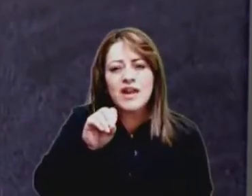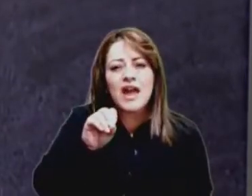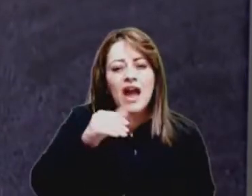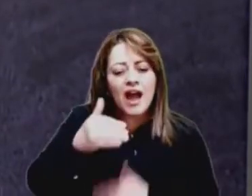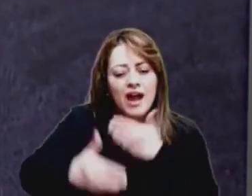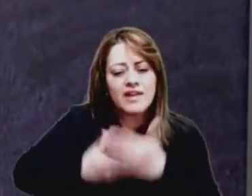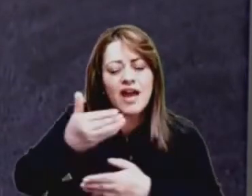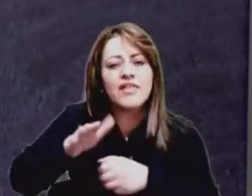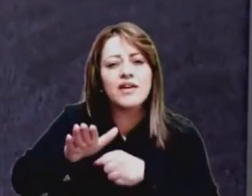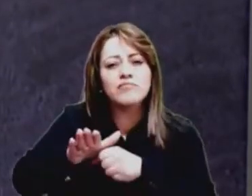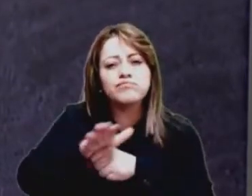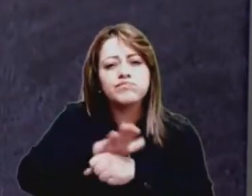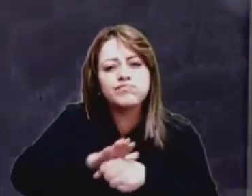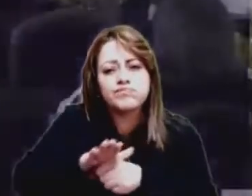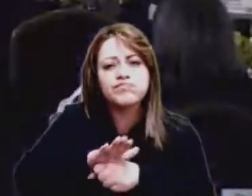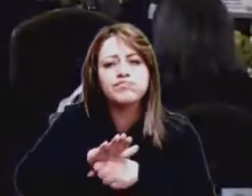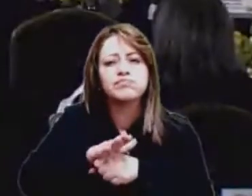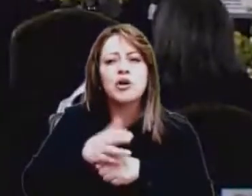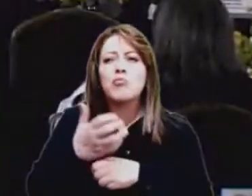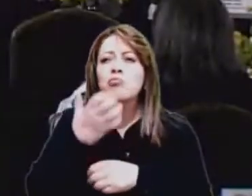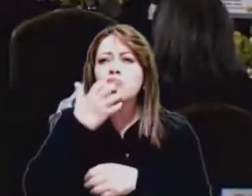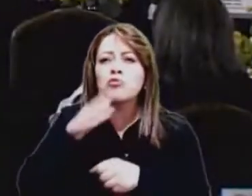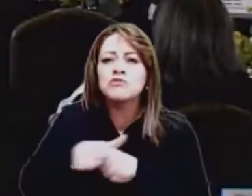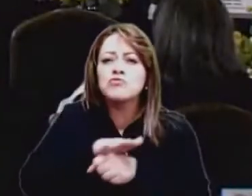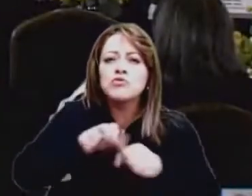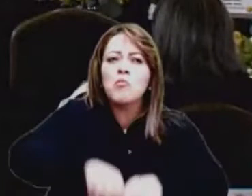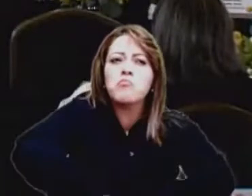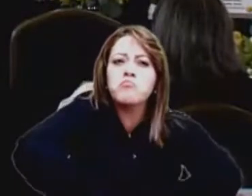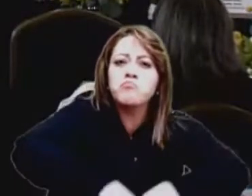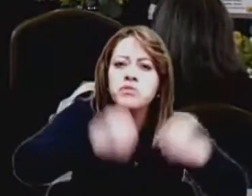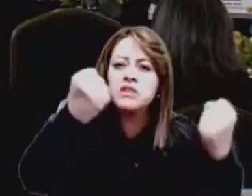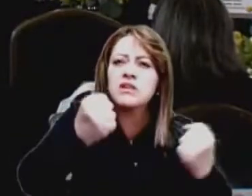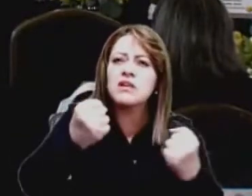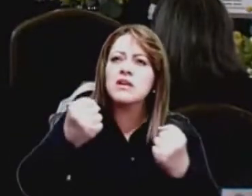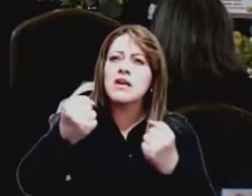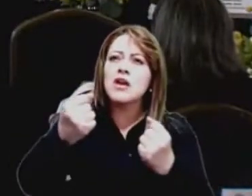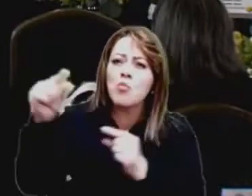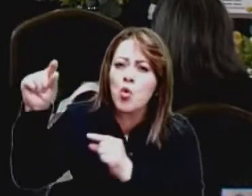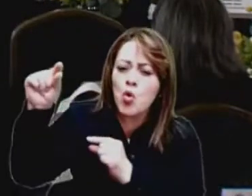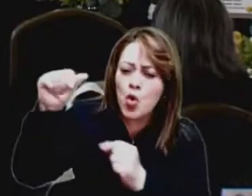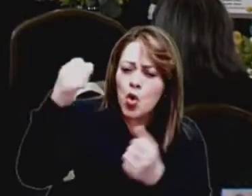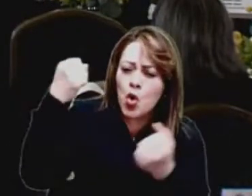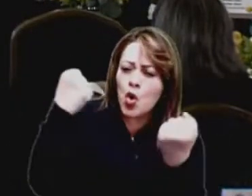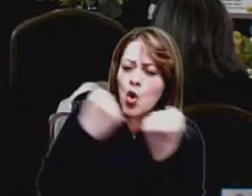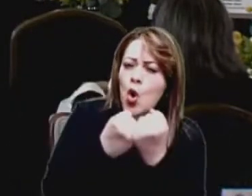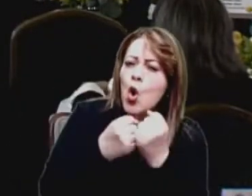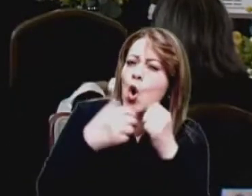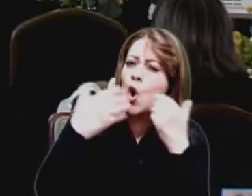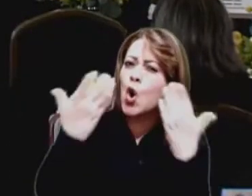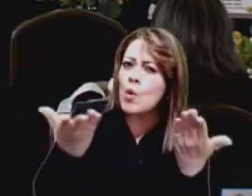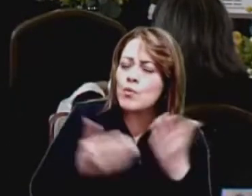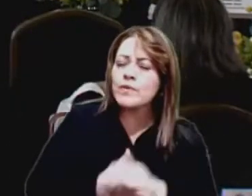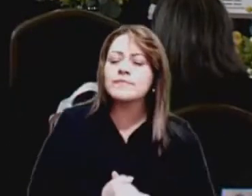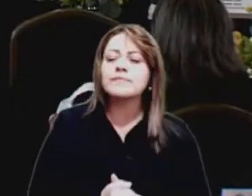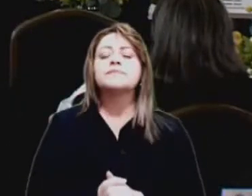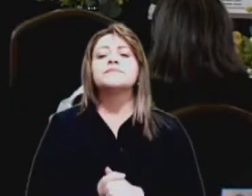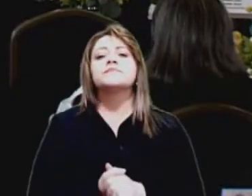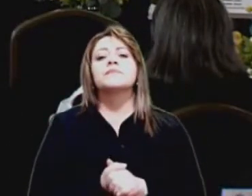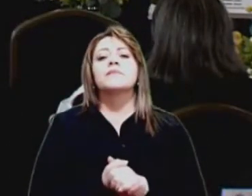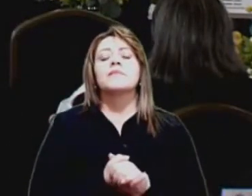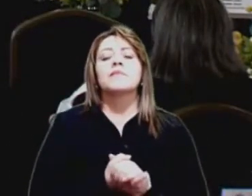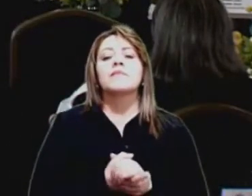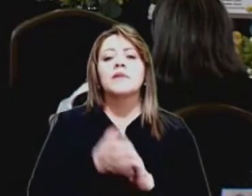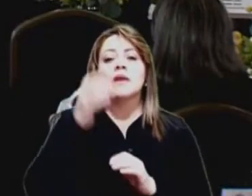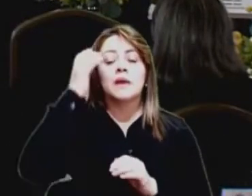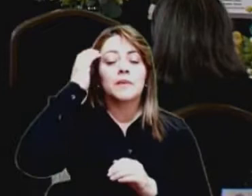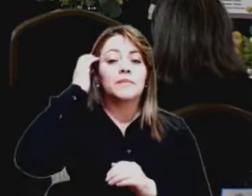e indemnización de daños bueno la pregunta será más para terminar está perfecta y por la ahora mire